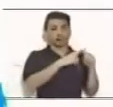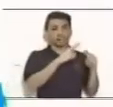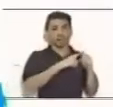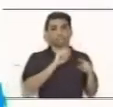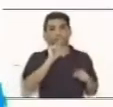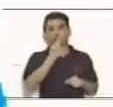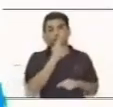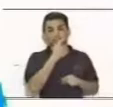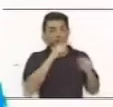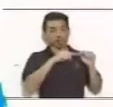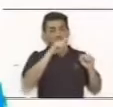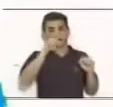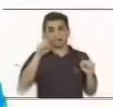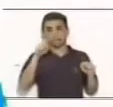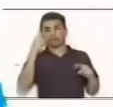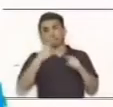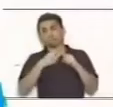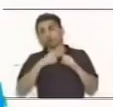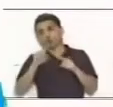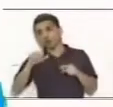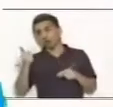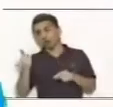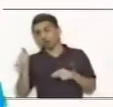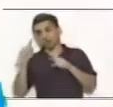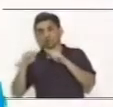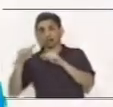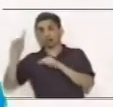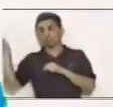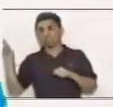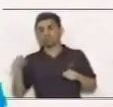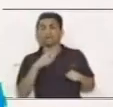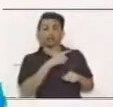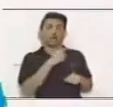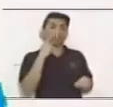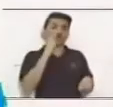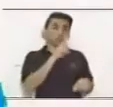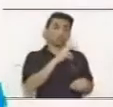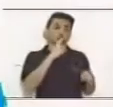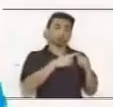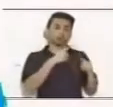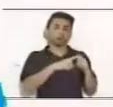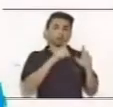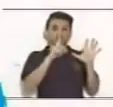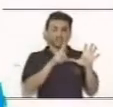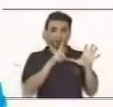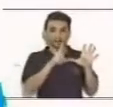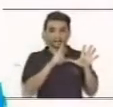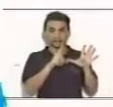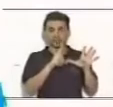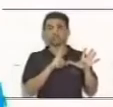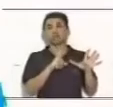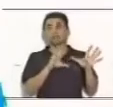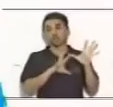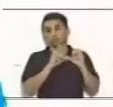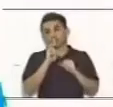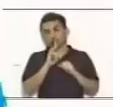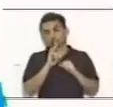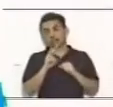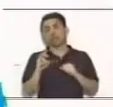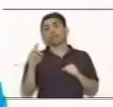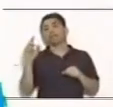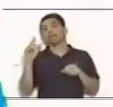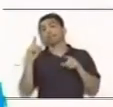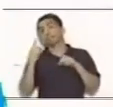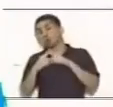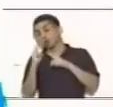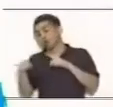raíz. Entonces, 2 por 6, 12. Por h cuadrado, 12h cuadrado.